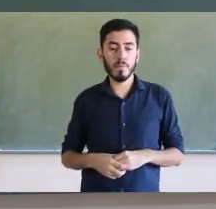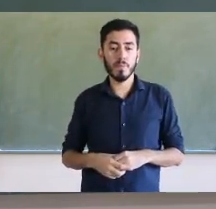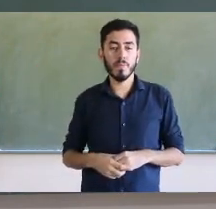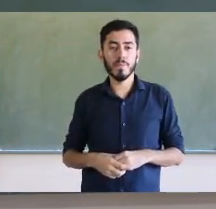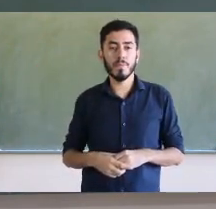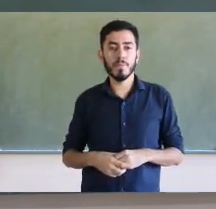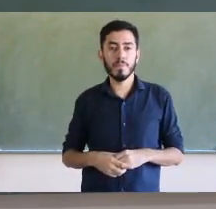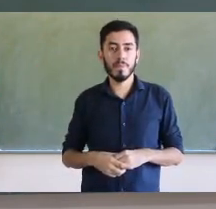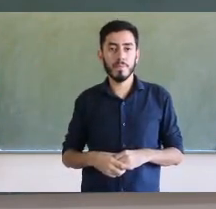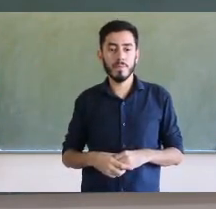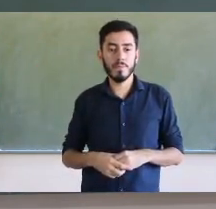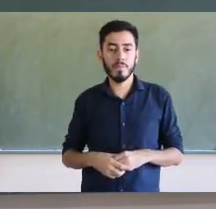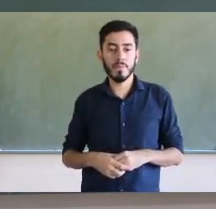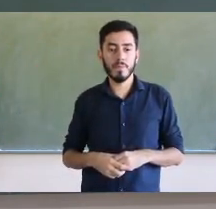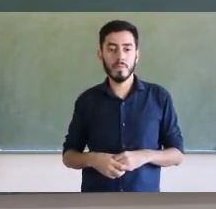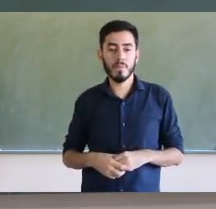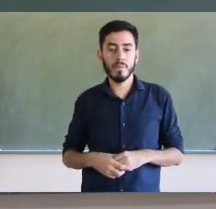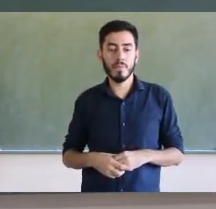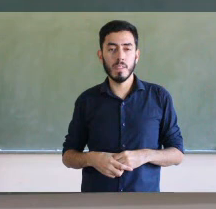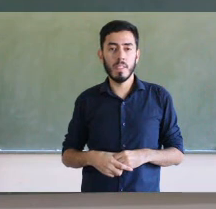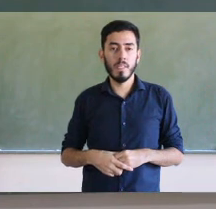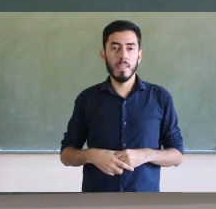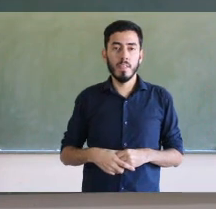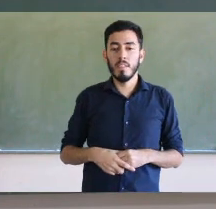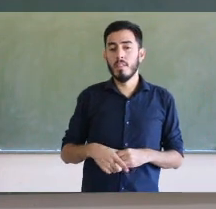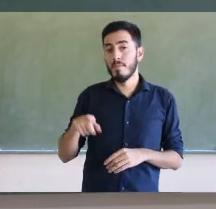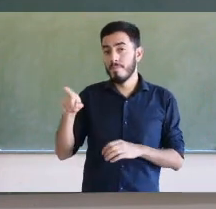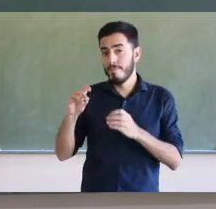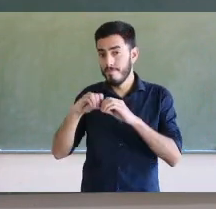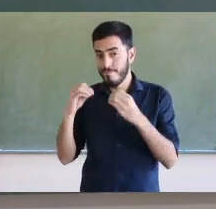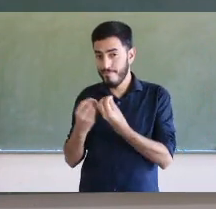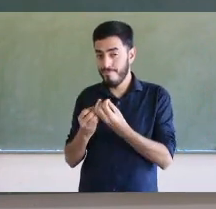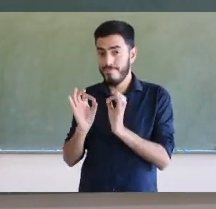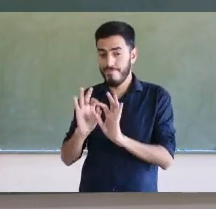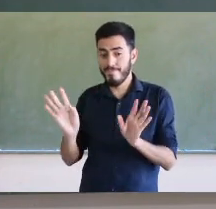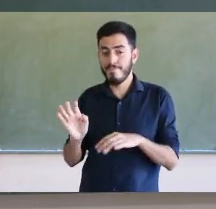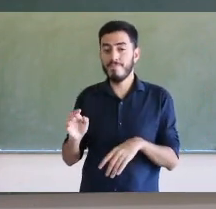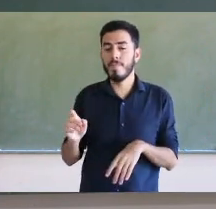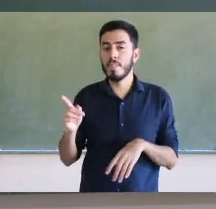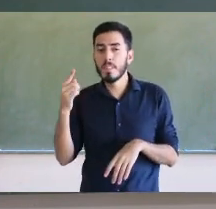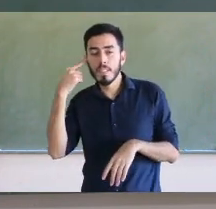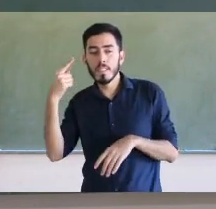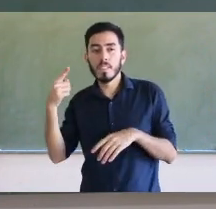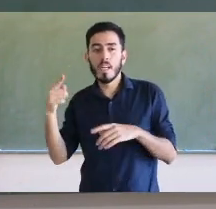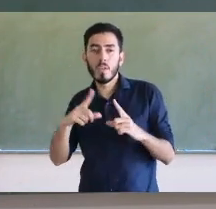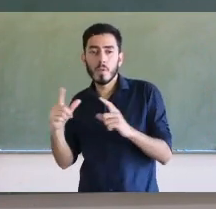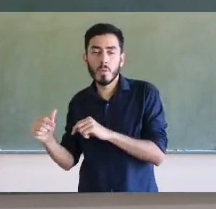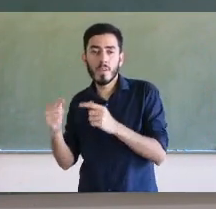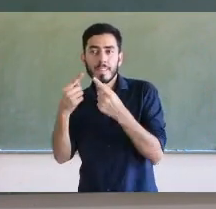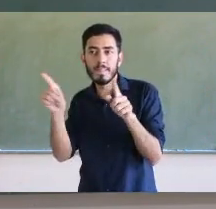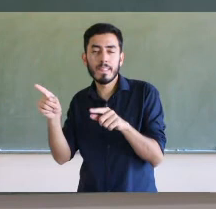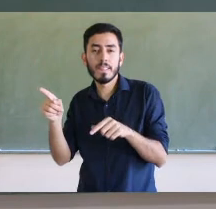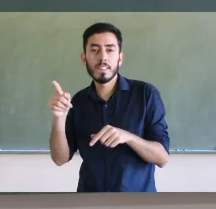propiedad uniforme. Buscamos, para poder resolver estas ecuaciones, como un denominador, es decir, un